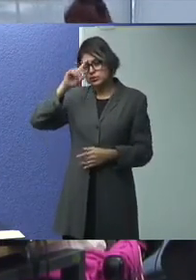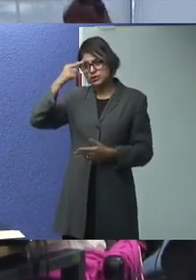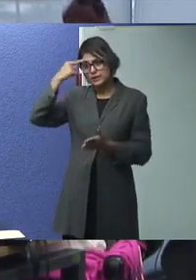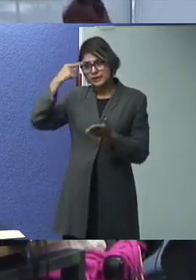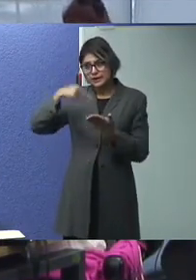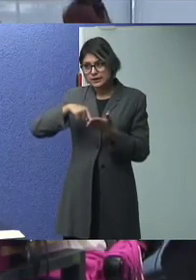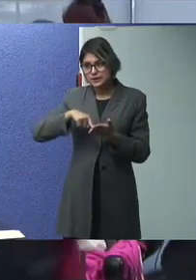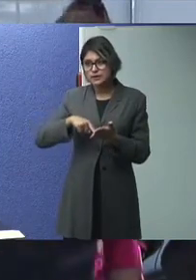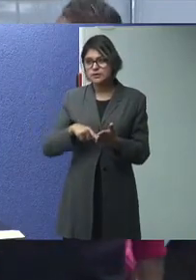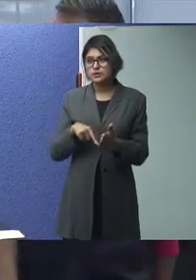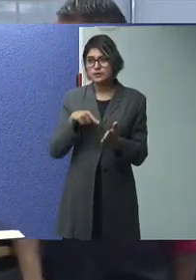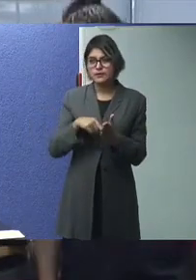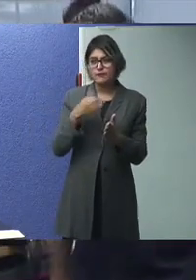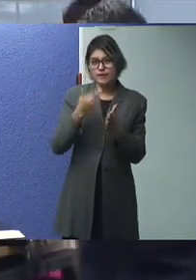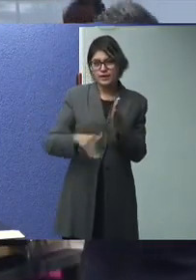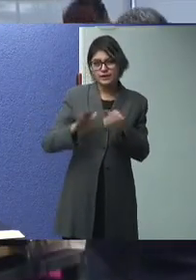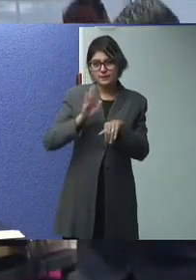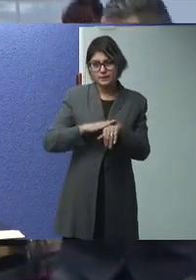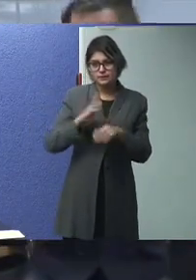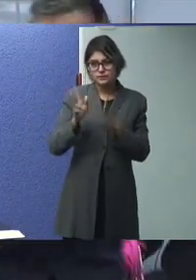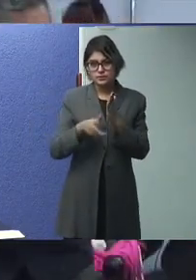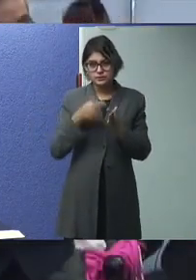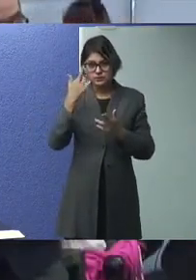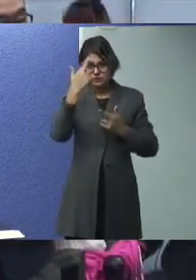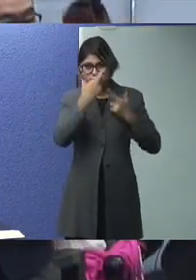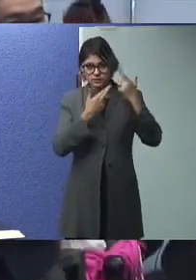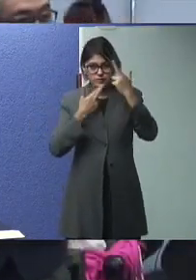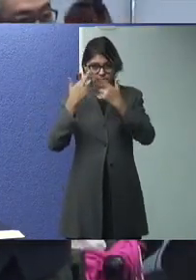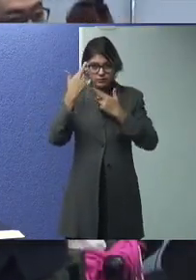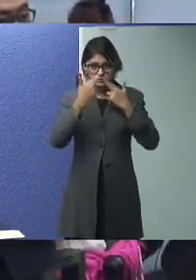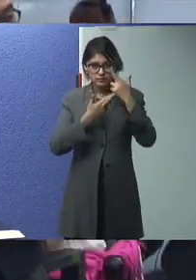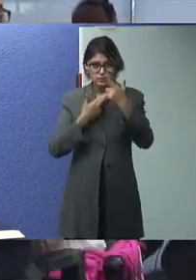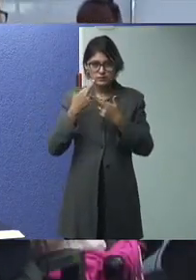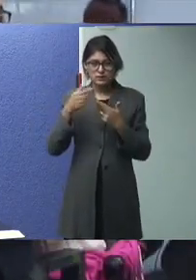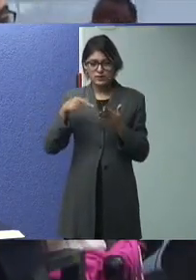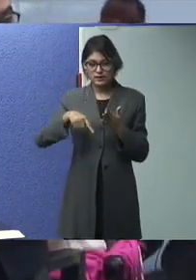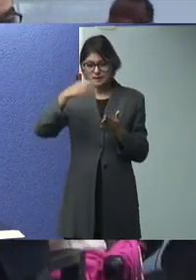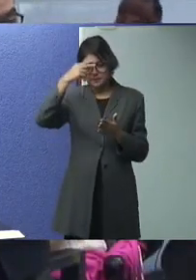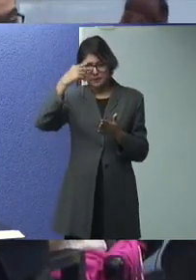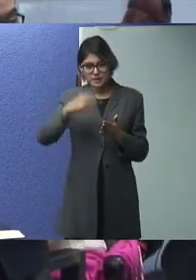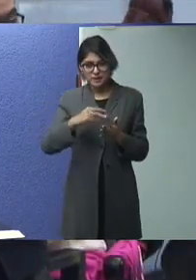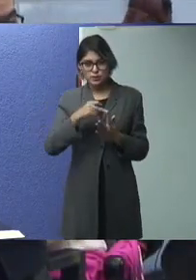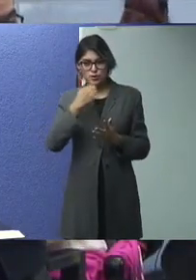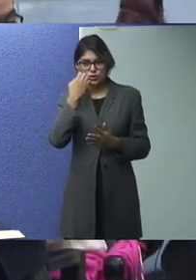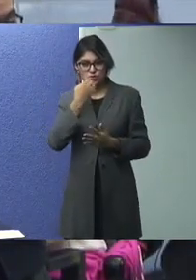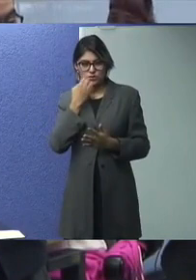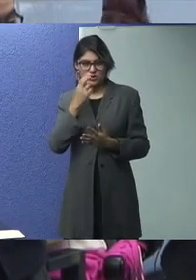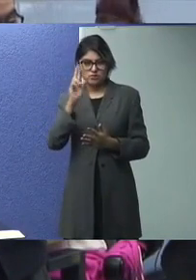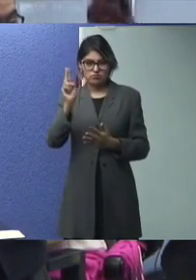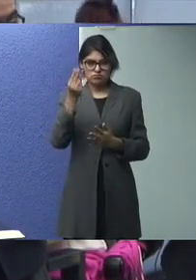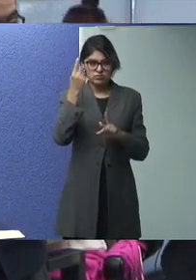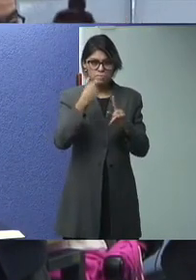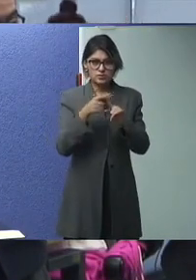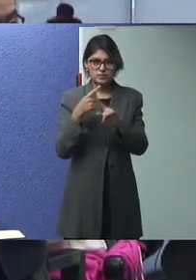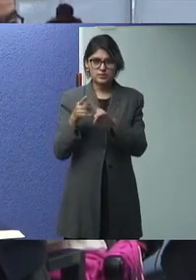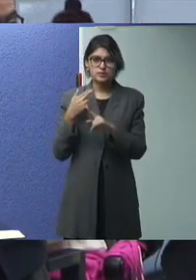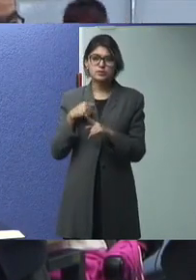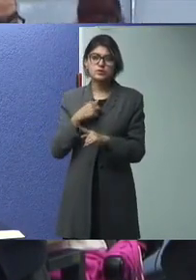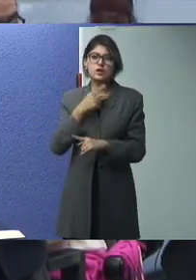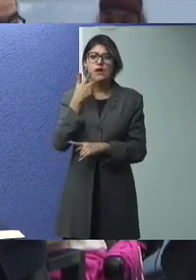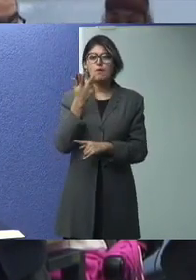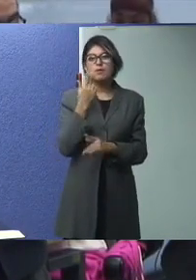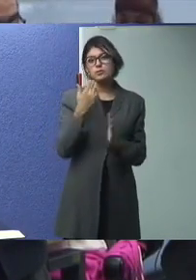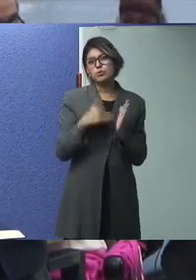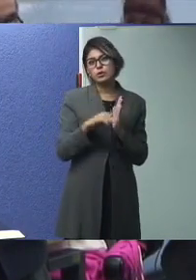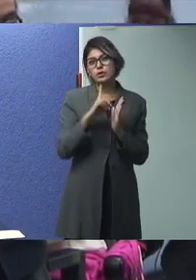falta esta revisión histórica, teórica, en la academia mexicana, ya que a veces hablamos de modelo social a raíz